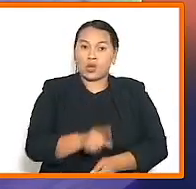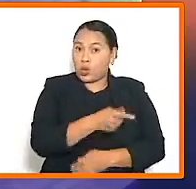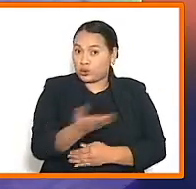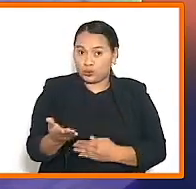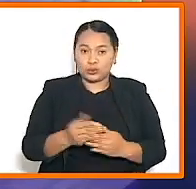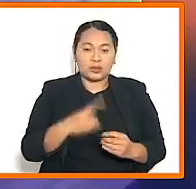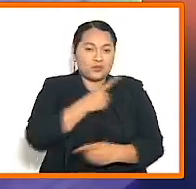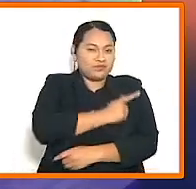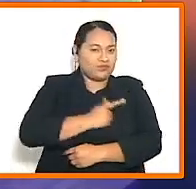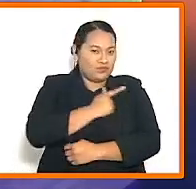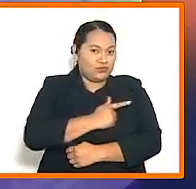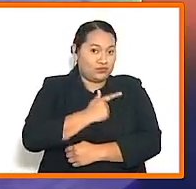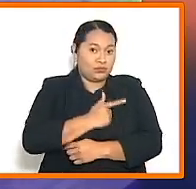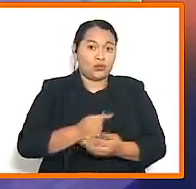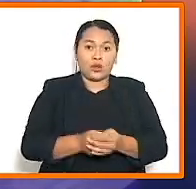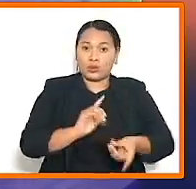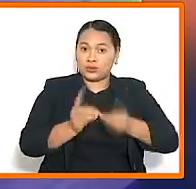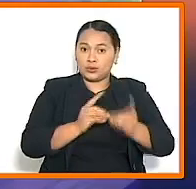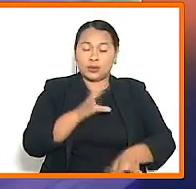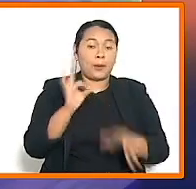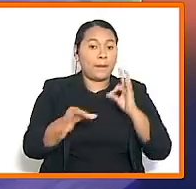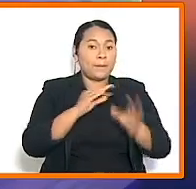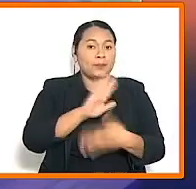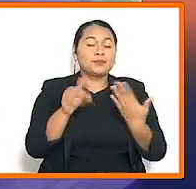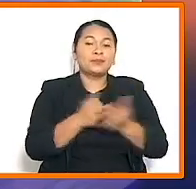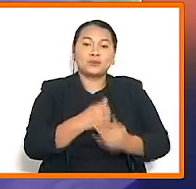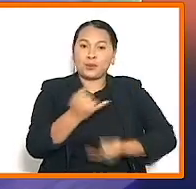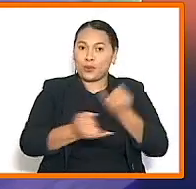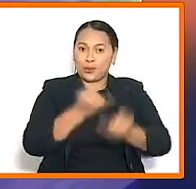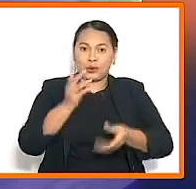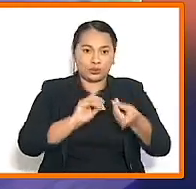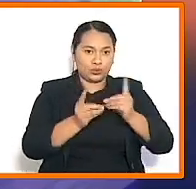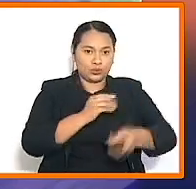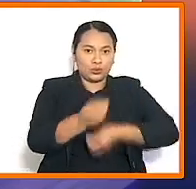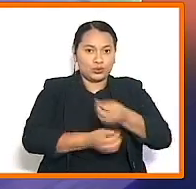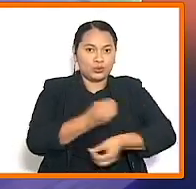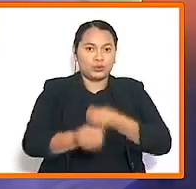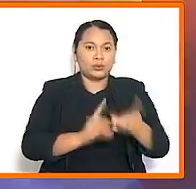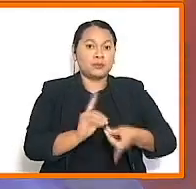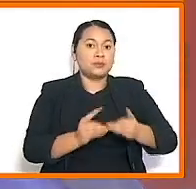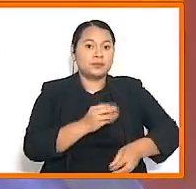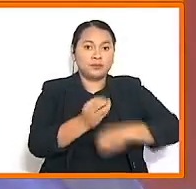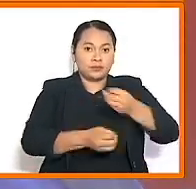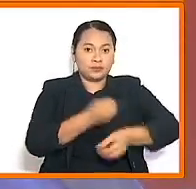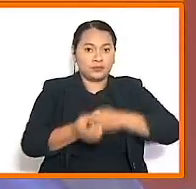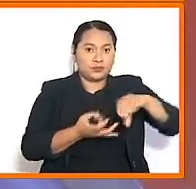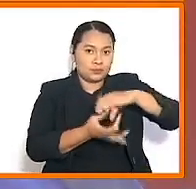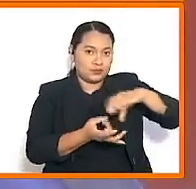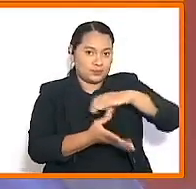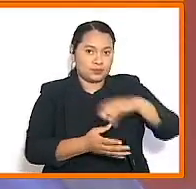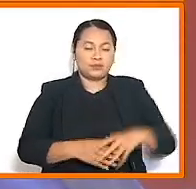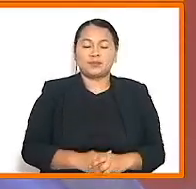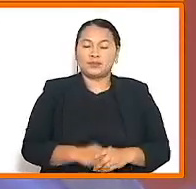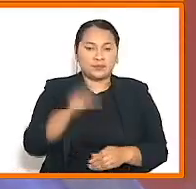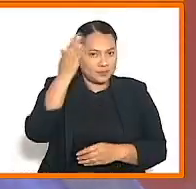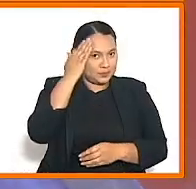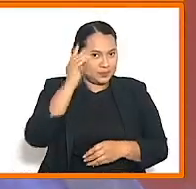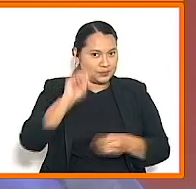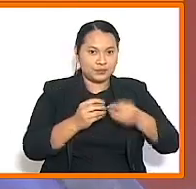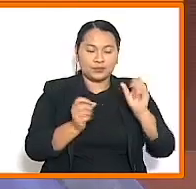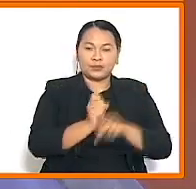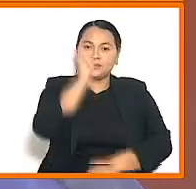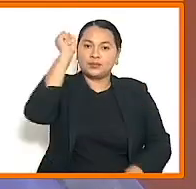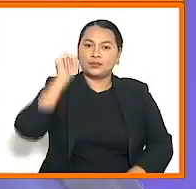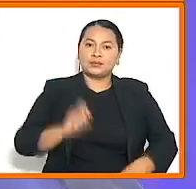deportes, te invito a que apuestes a la mejor casa de apuestas deportivas, Apostemos. Vamos a conocer el primer número con su primer dígito y este es